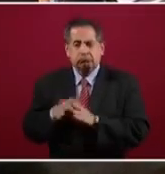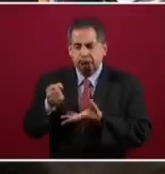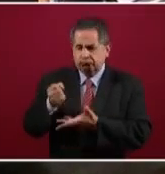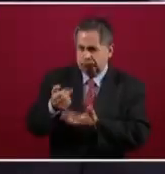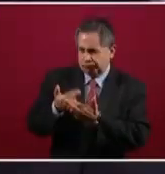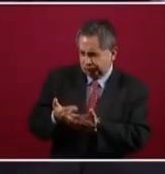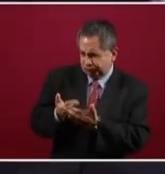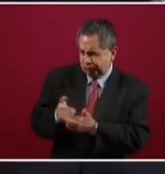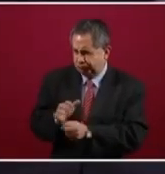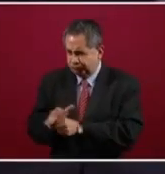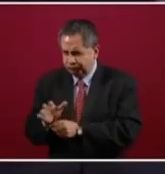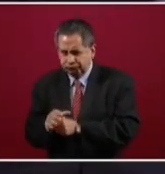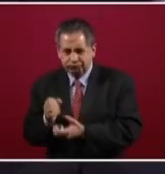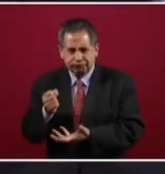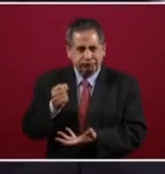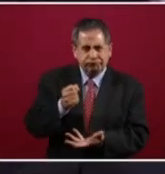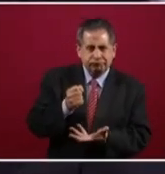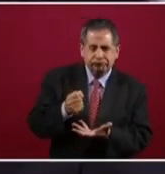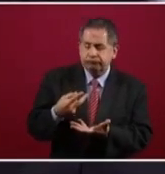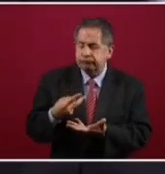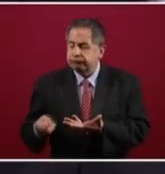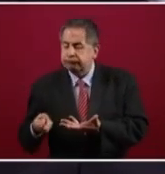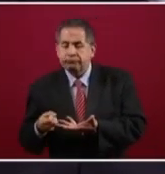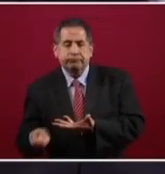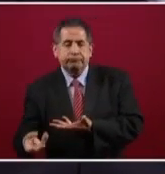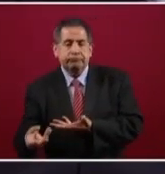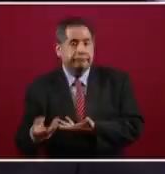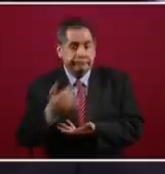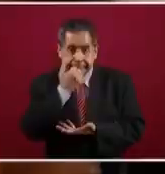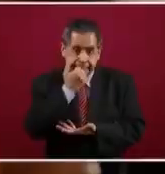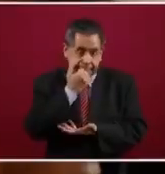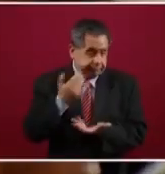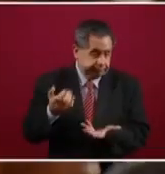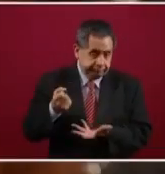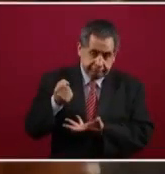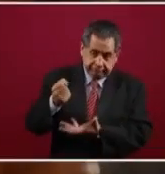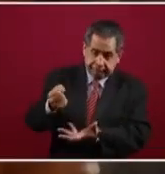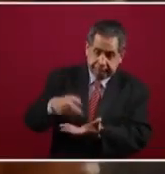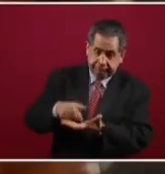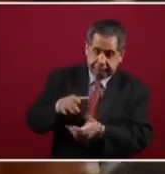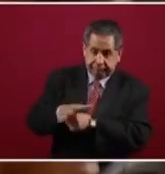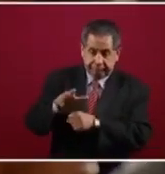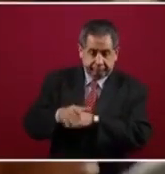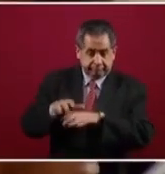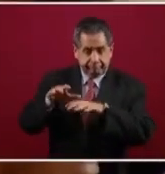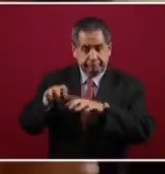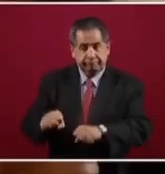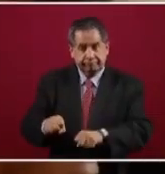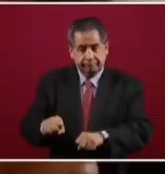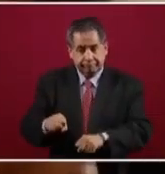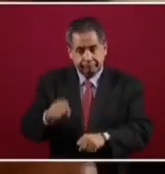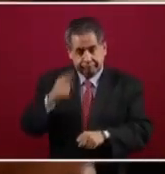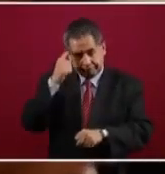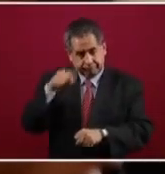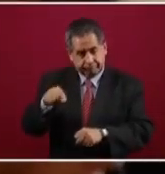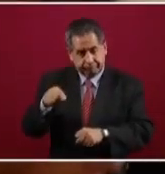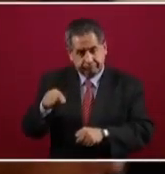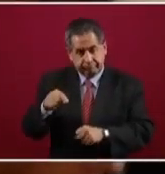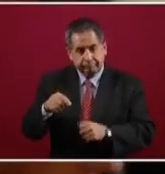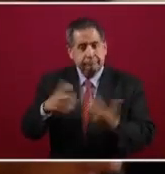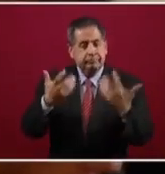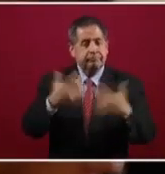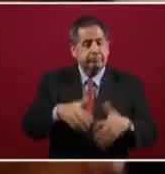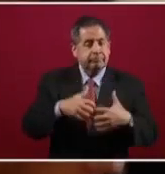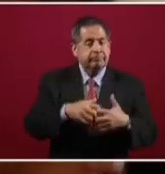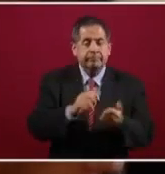para hacerle un nuevo hoyo, y si este presupuesto alcanzará para la refinería de